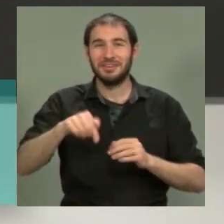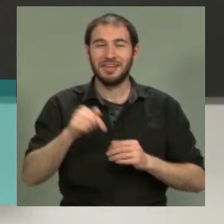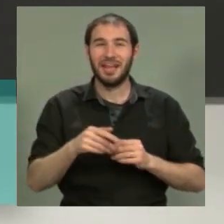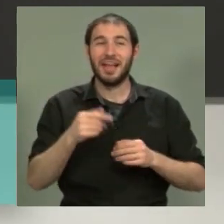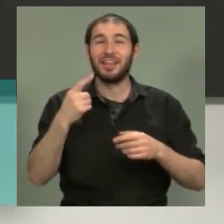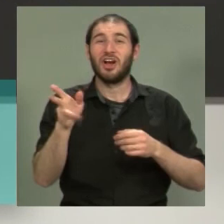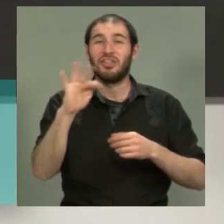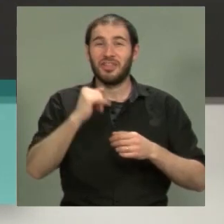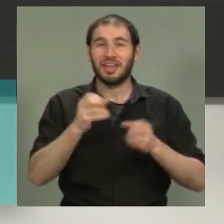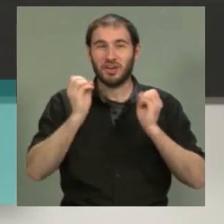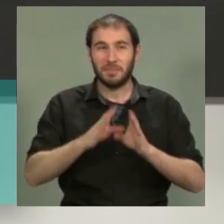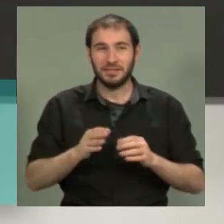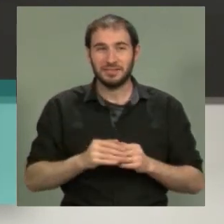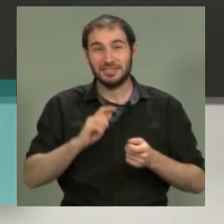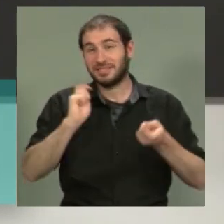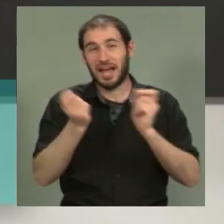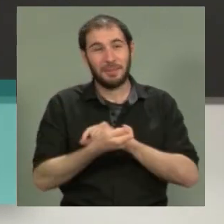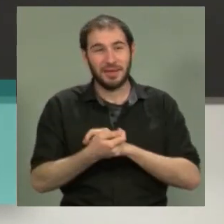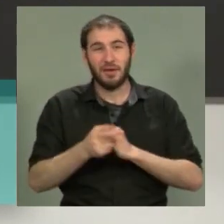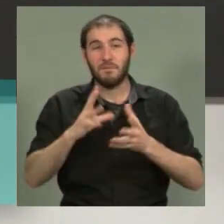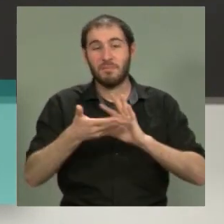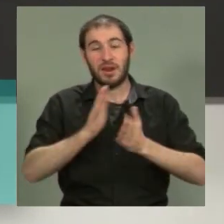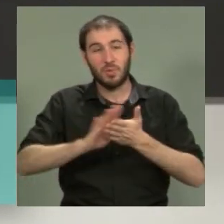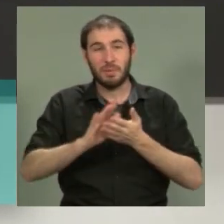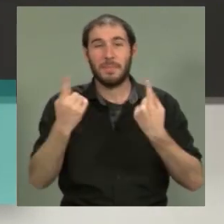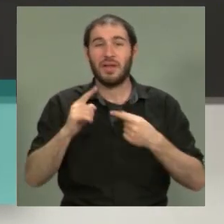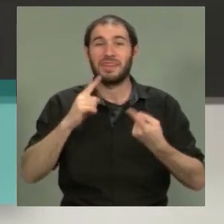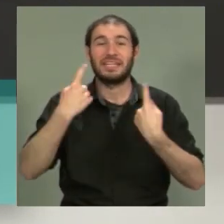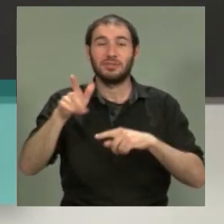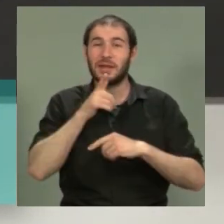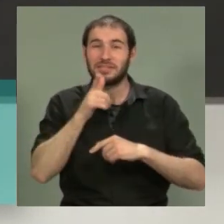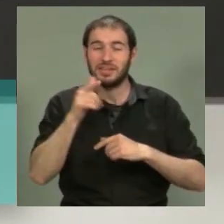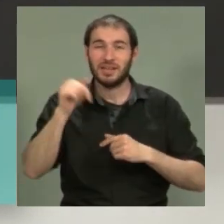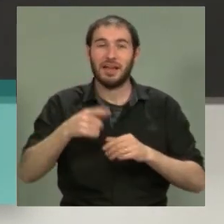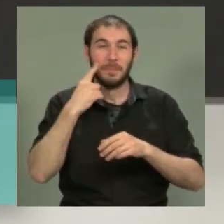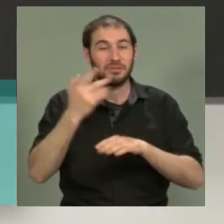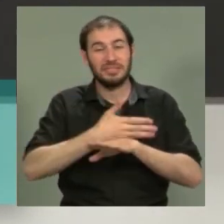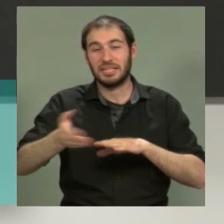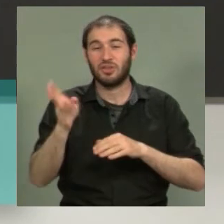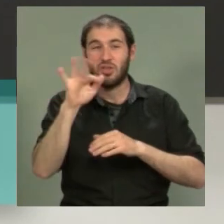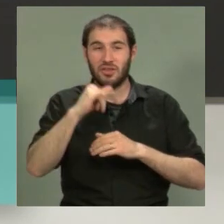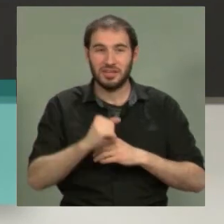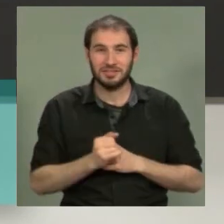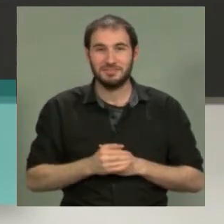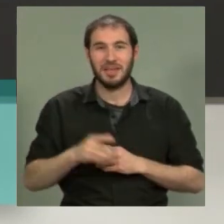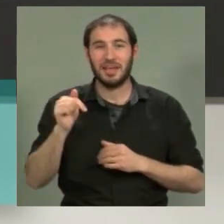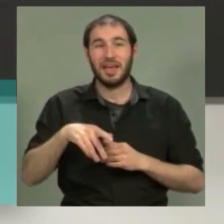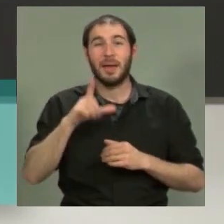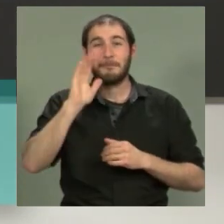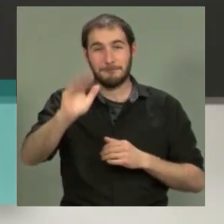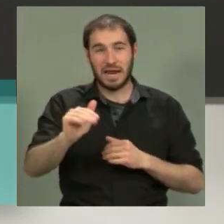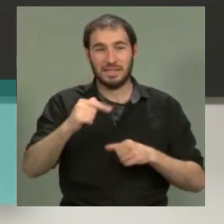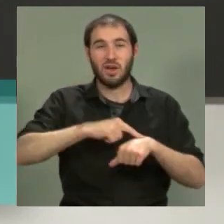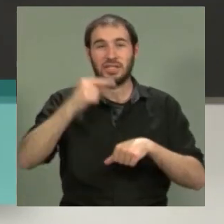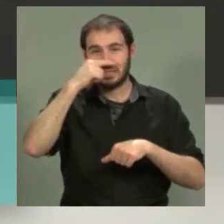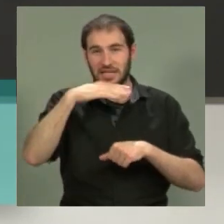a ser diario, cambia, sí, un nuevo formato, pero Distintos Parecidos sigue al aire todos los días, así que los invitamos a partir del martes a